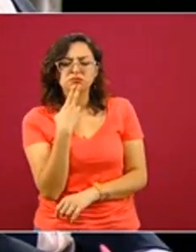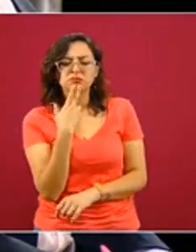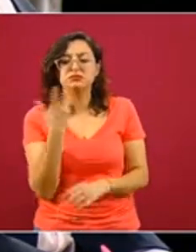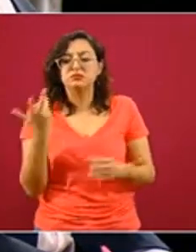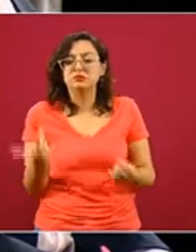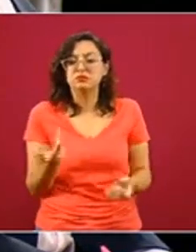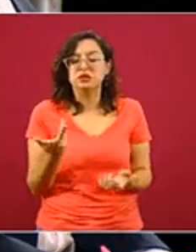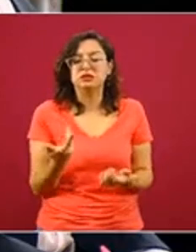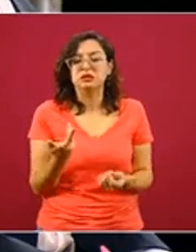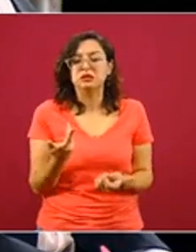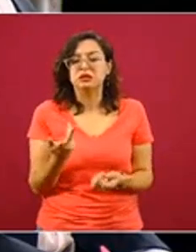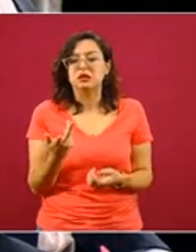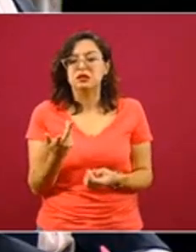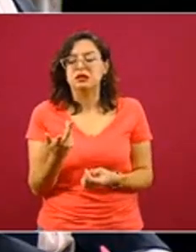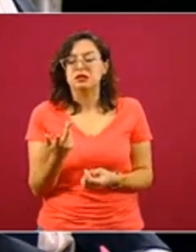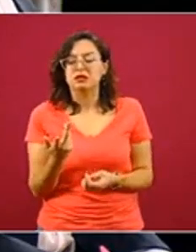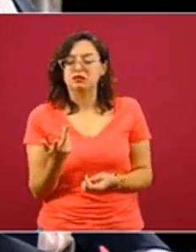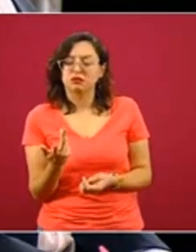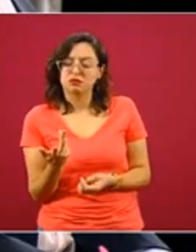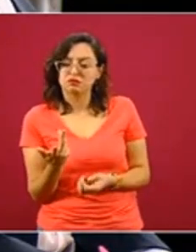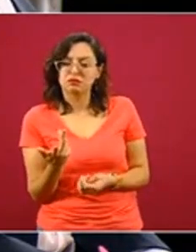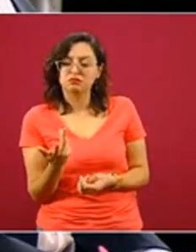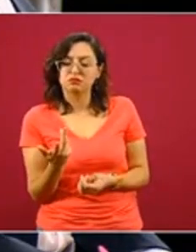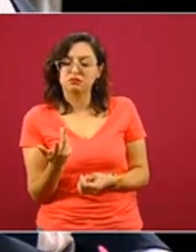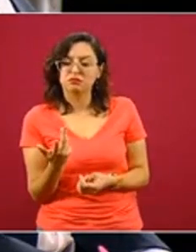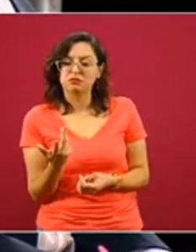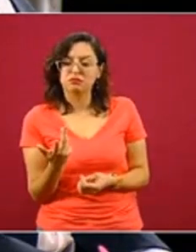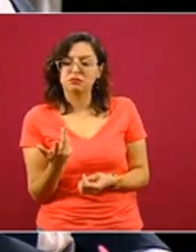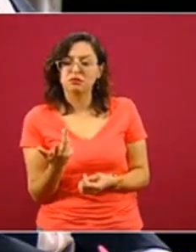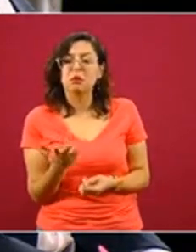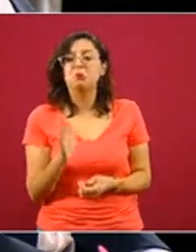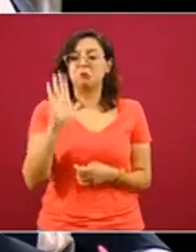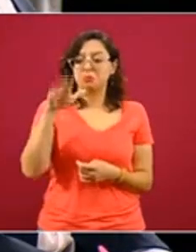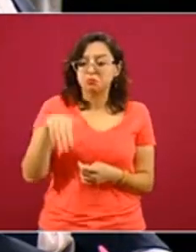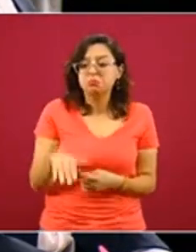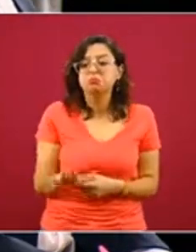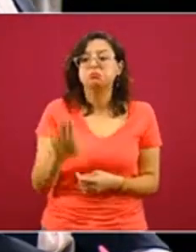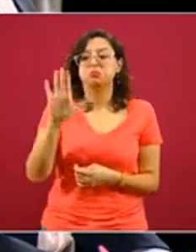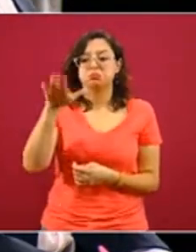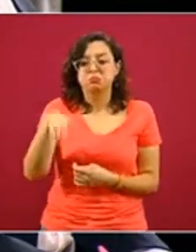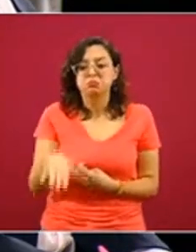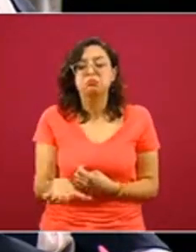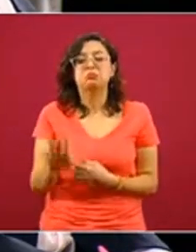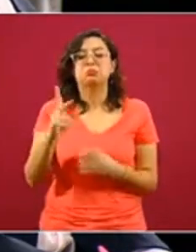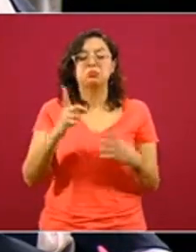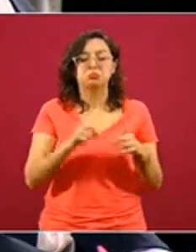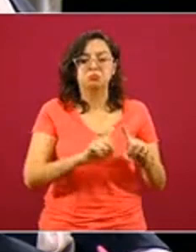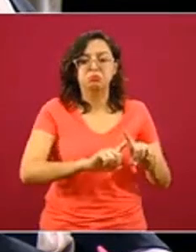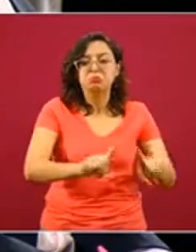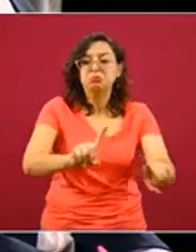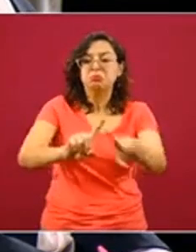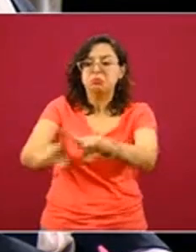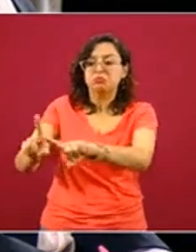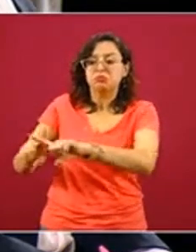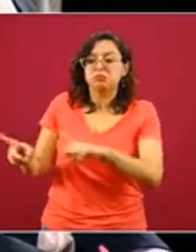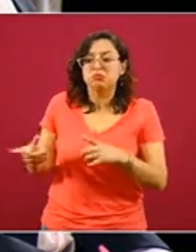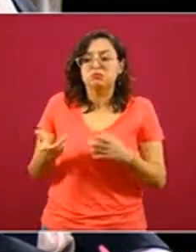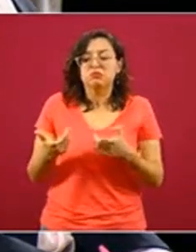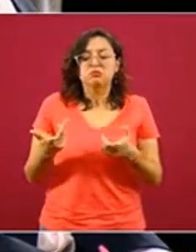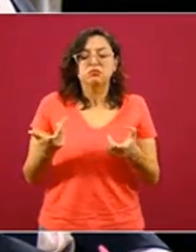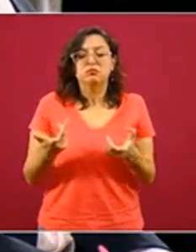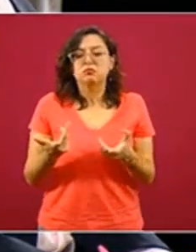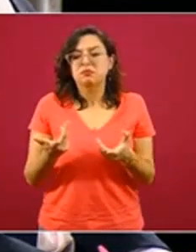escuchar, ¿no?, que van a subir, va a haber distintos niveles de epidemias en distintos momentos.